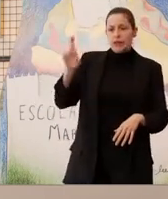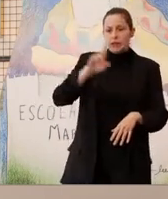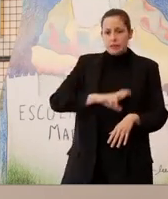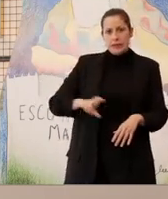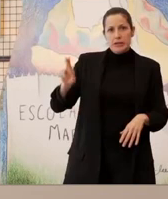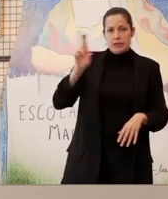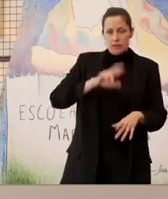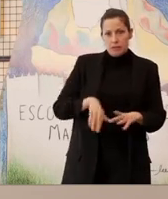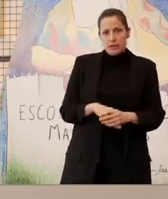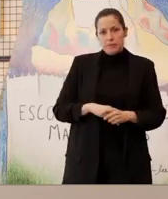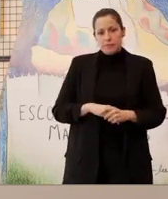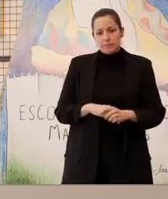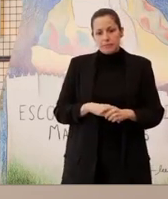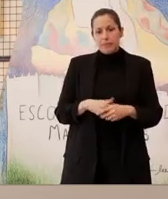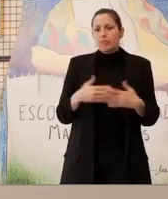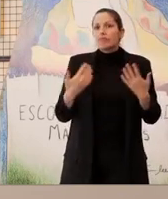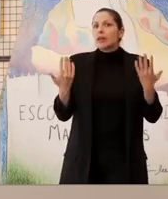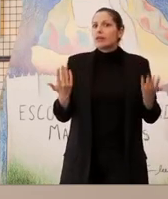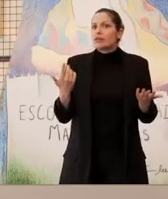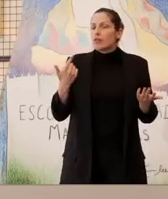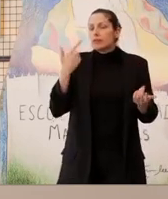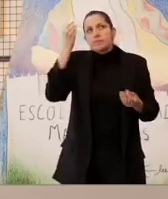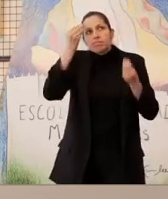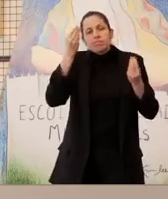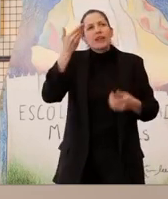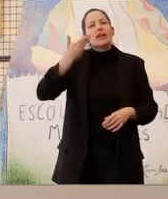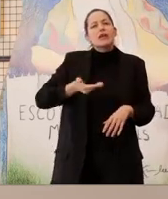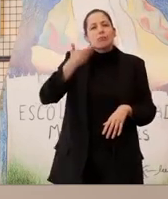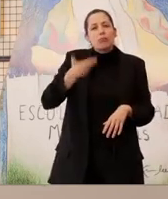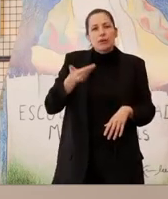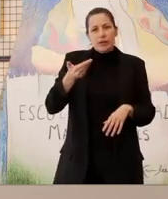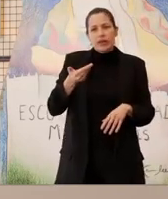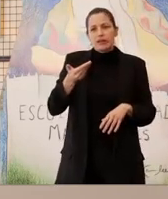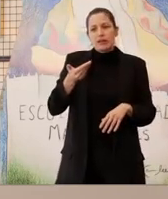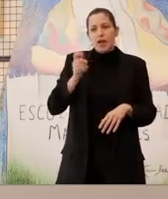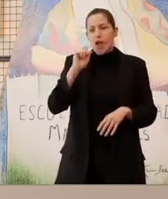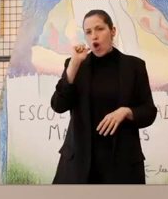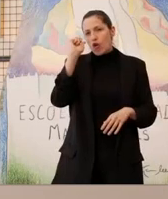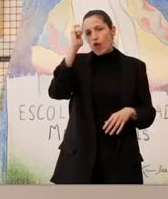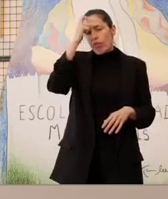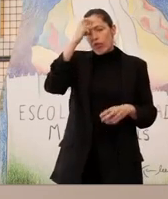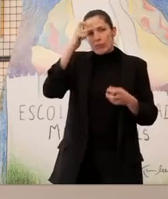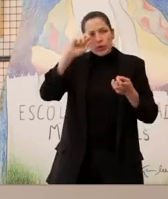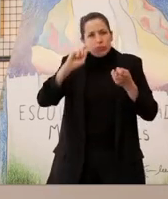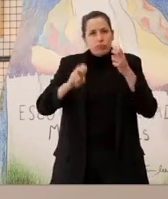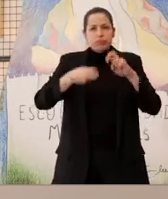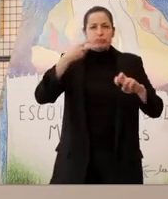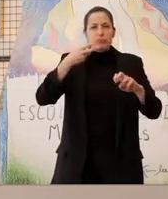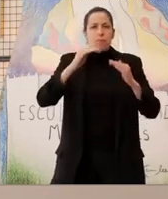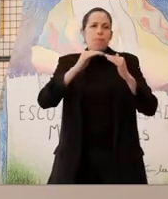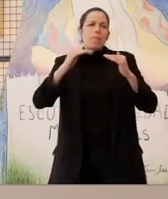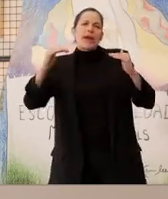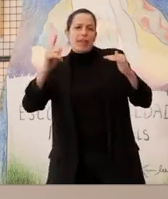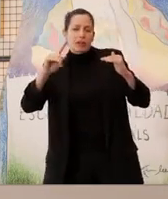que es muy importante reconceptualizar no la paridad que